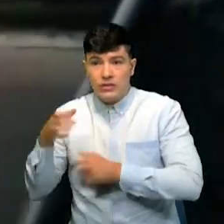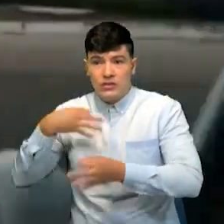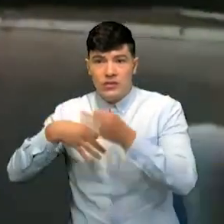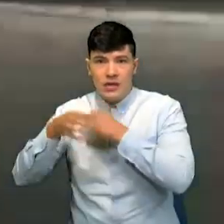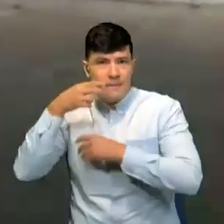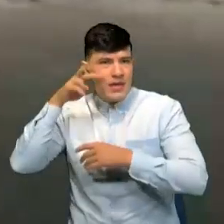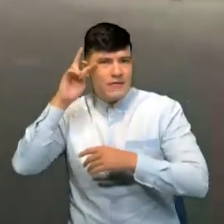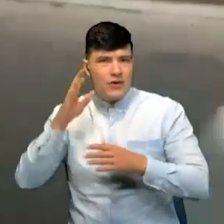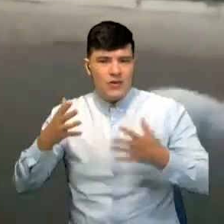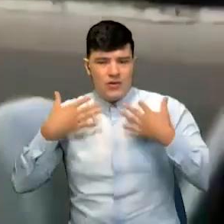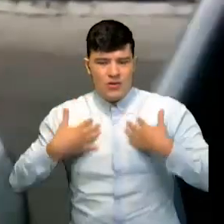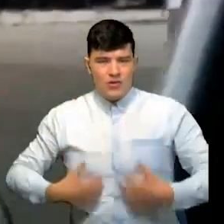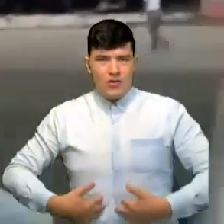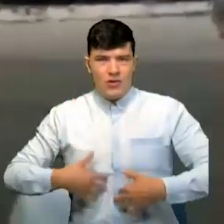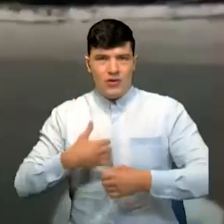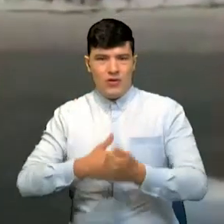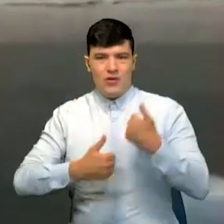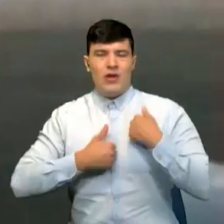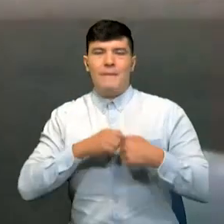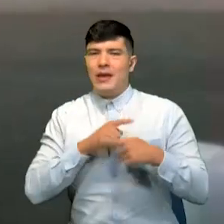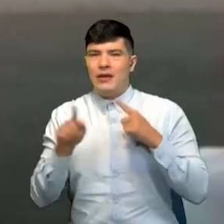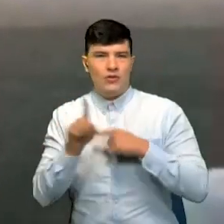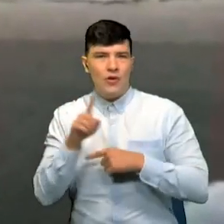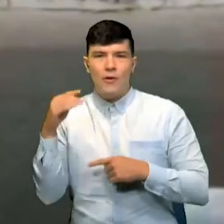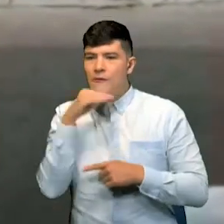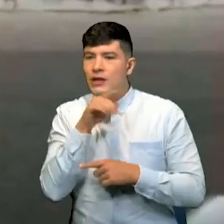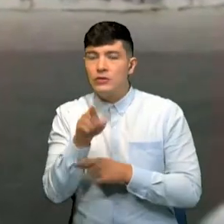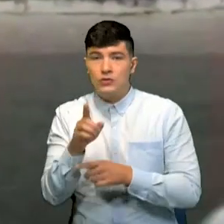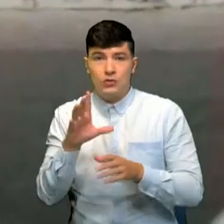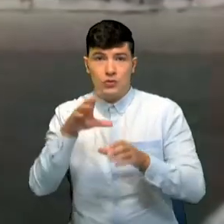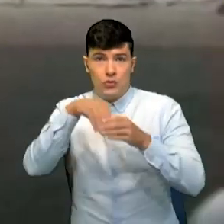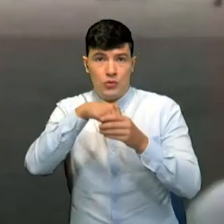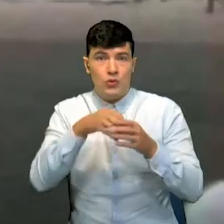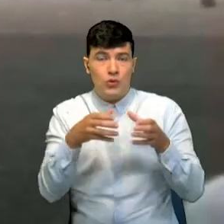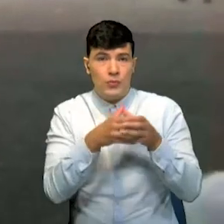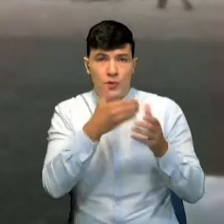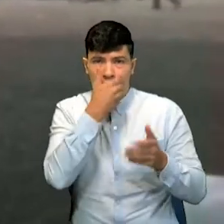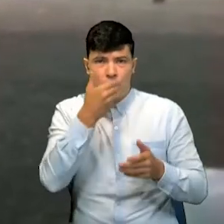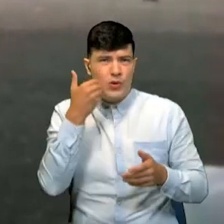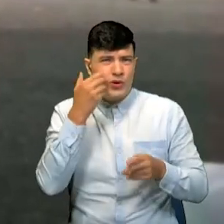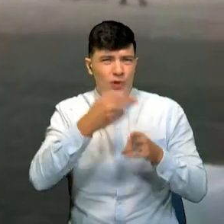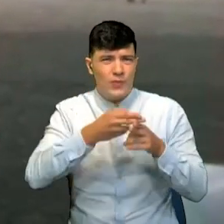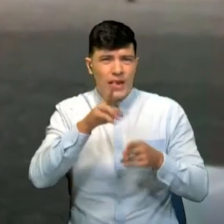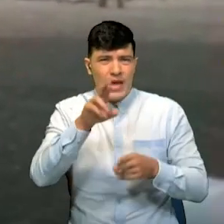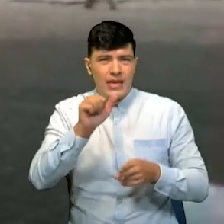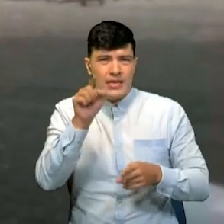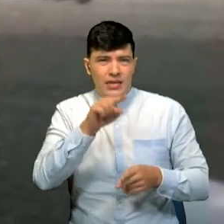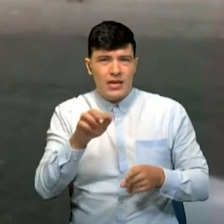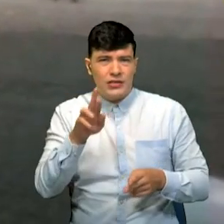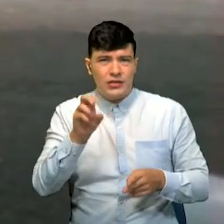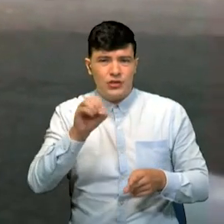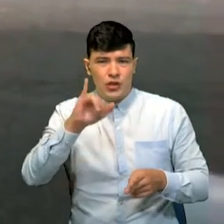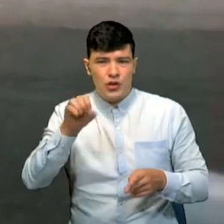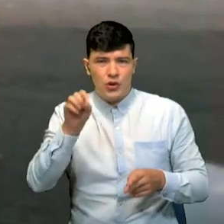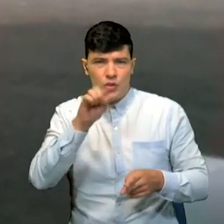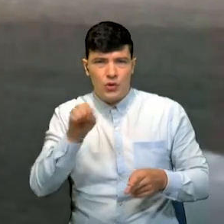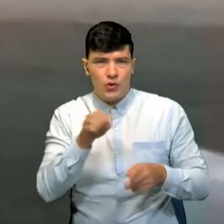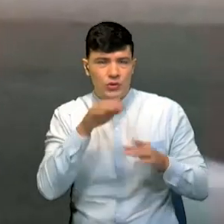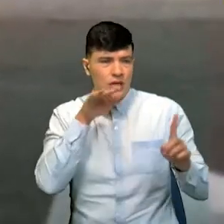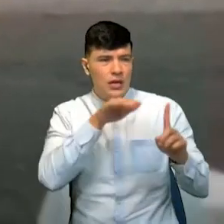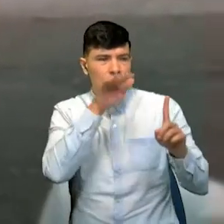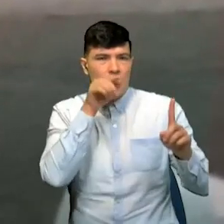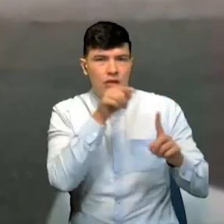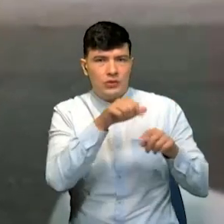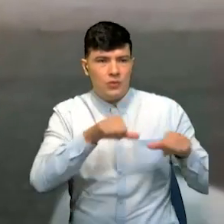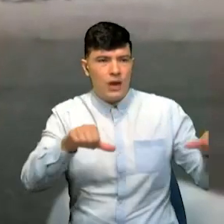de fuego. Los detenidos harían parte del grupo delincuencial organizado conocido como Los Rastrojos, que tienen injerencia precisamente en